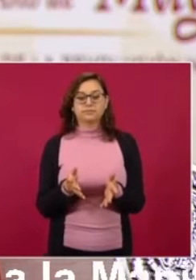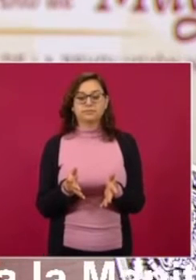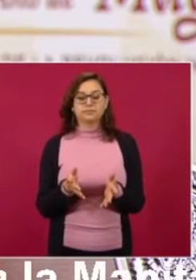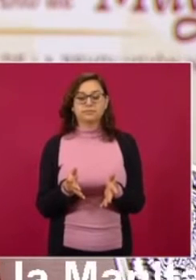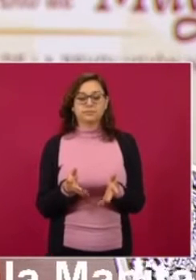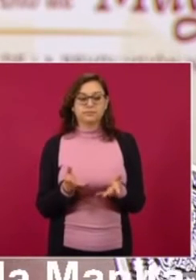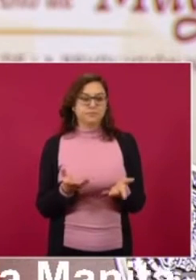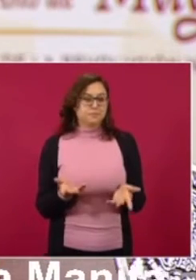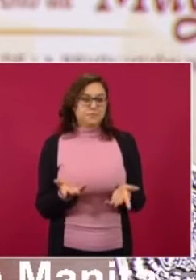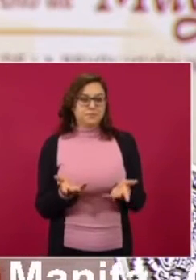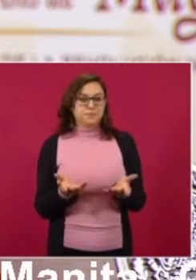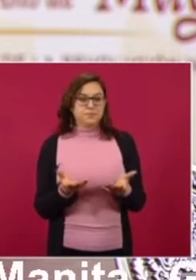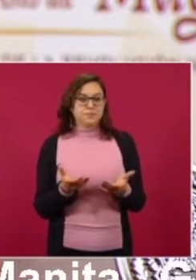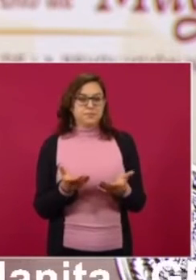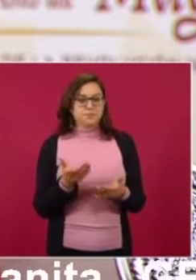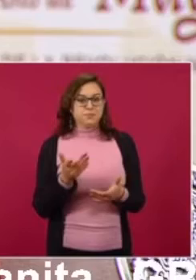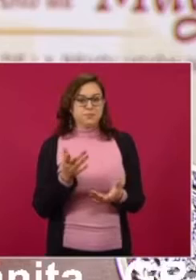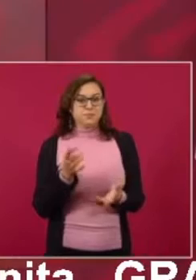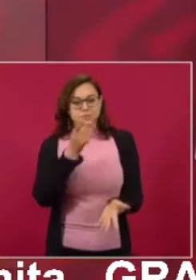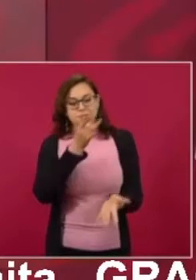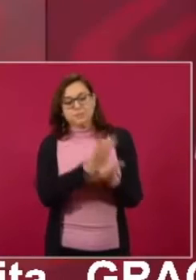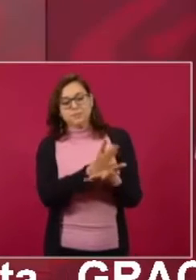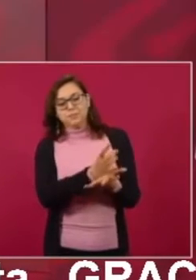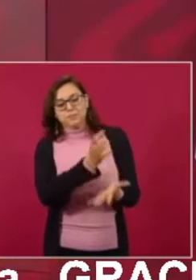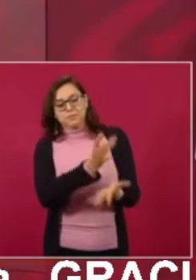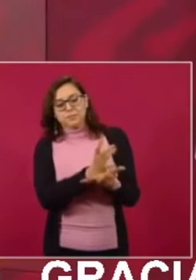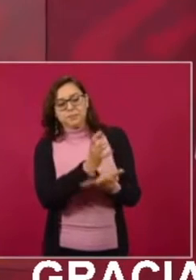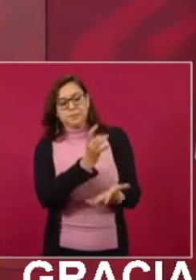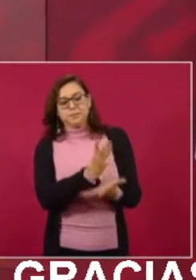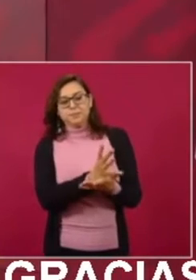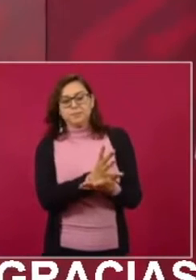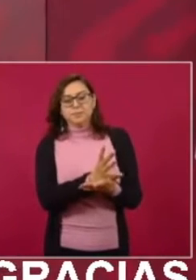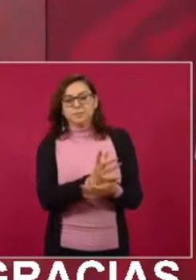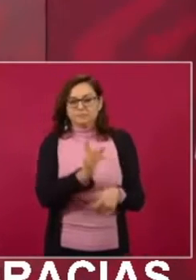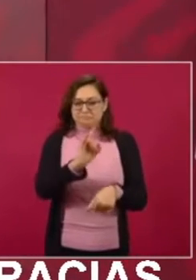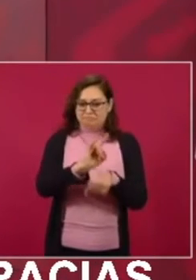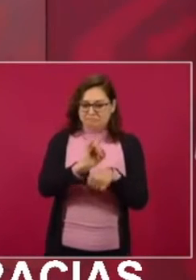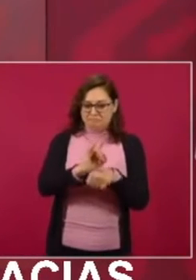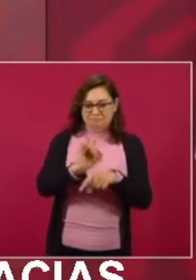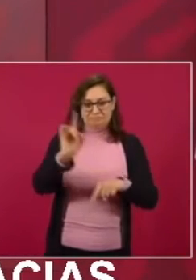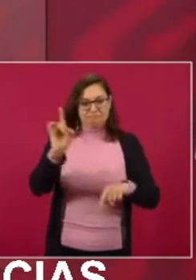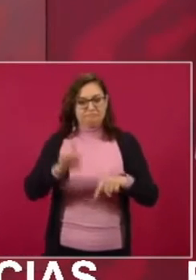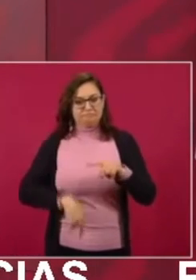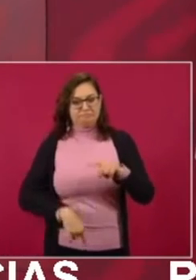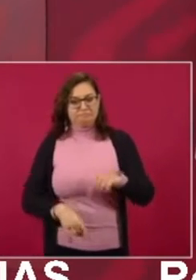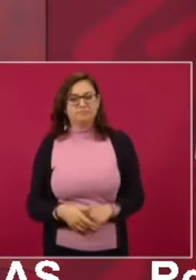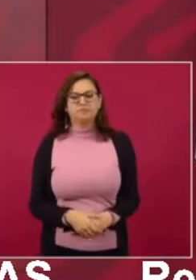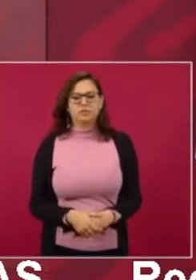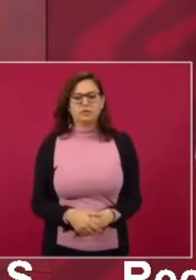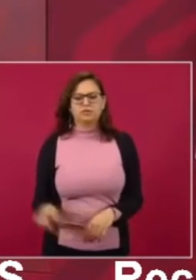desnudos es como la fábula del rey va desnudo